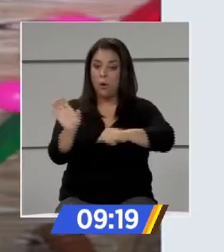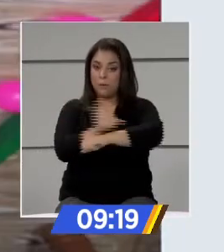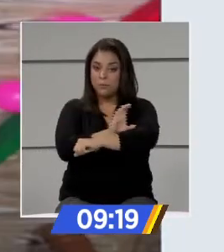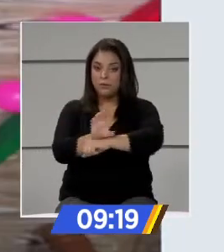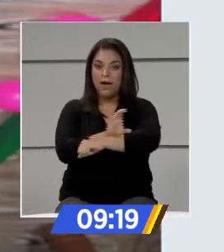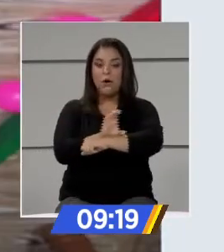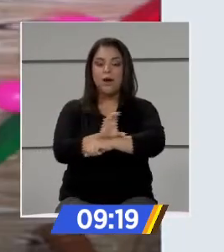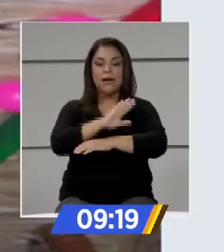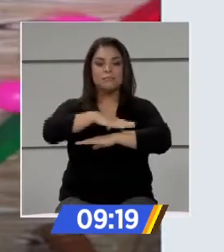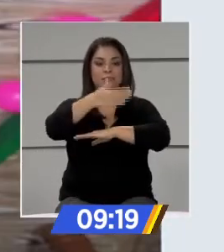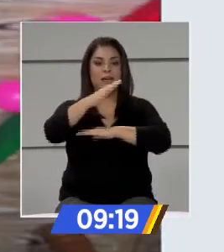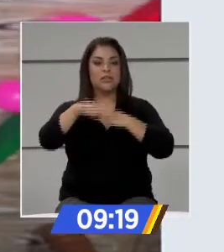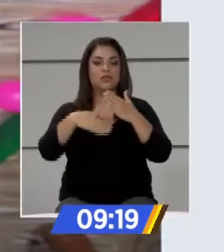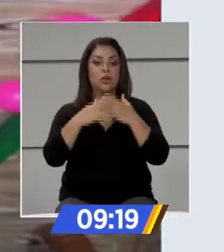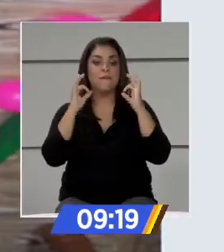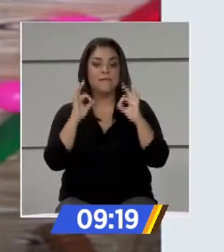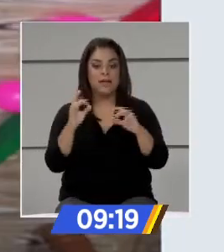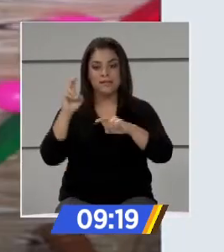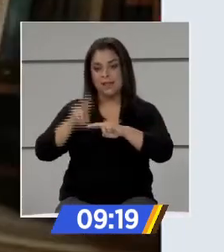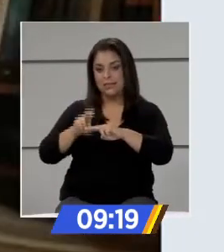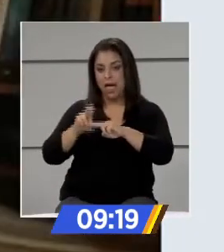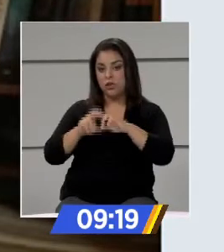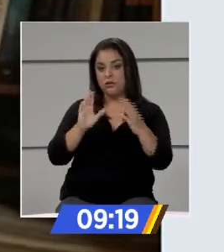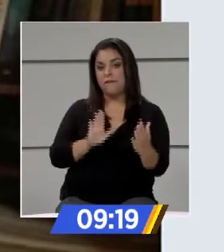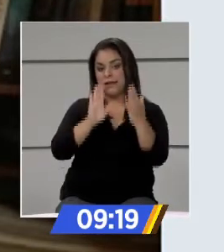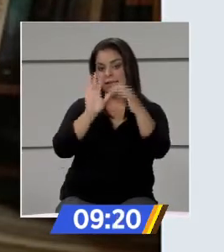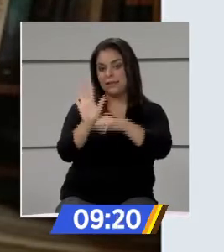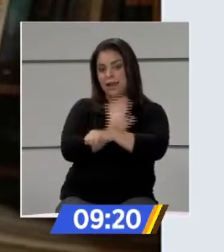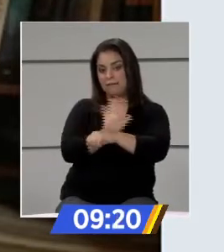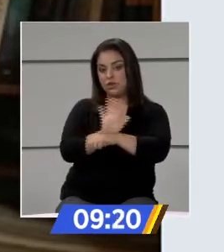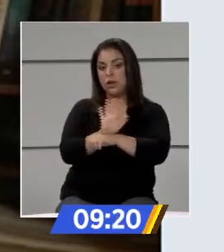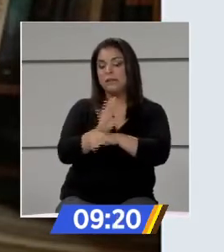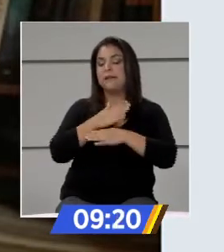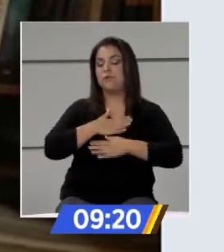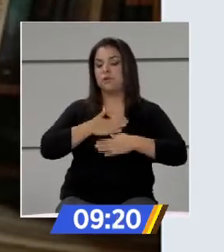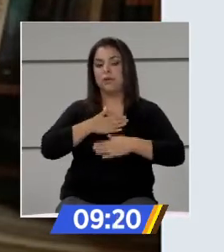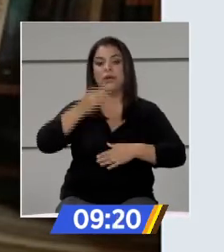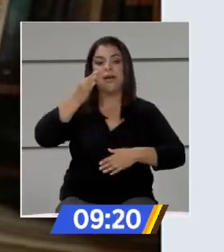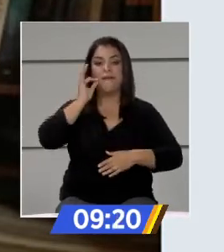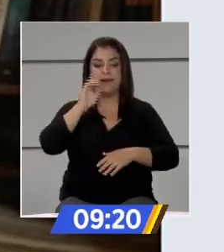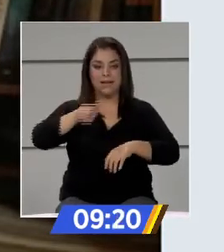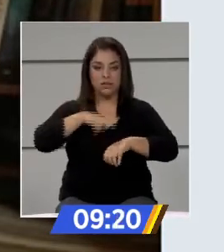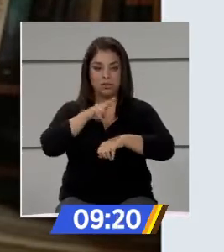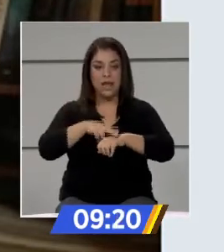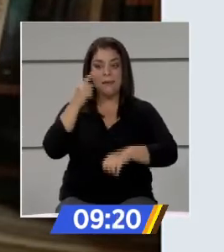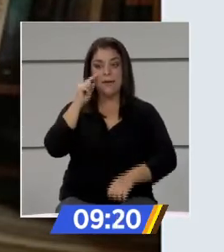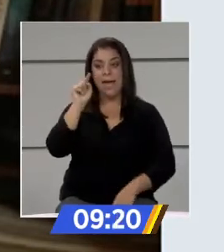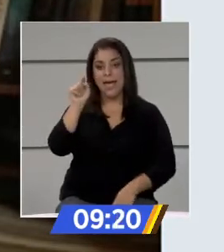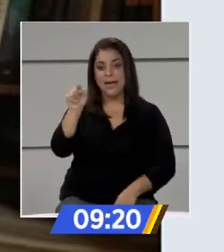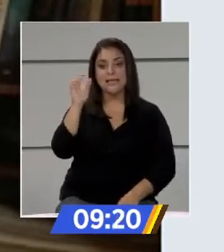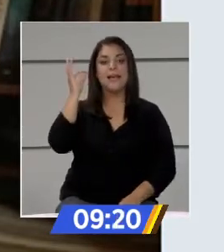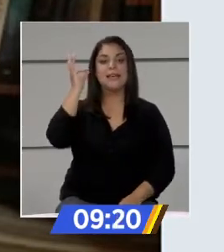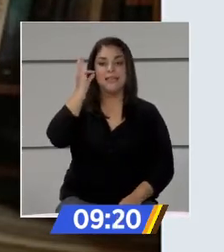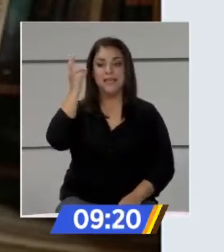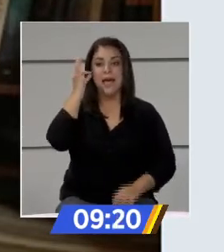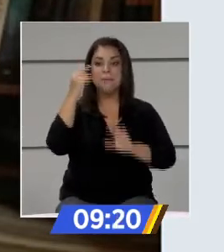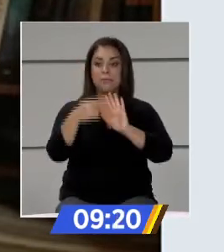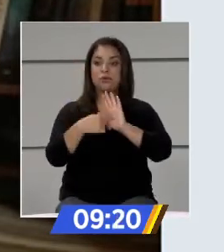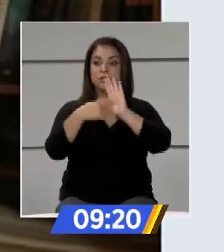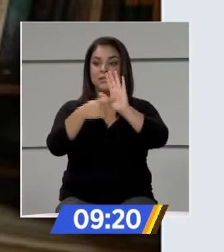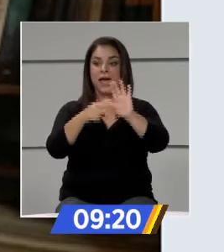bien sentados frente al televisor disfrutando de Café Nacional. Ella, esta chica que nos está mostrando, esta niña que nos